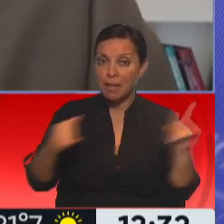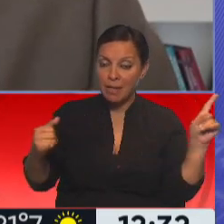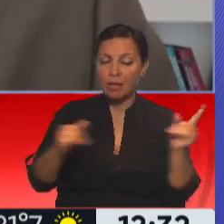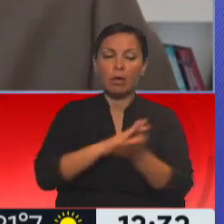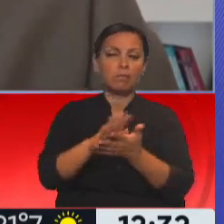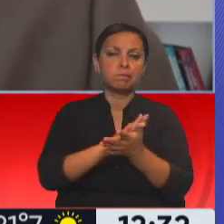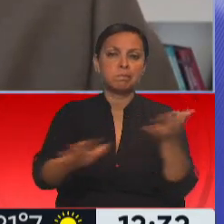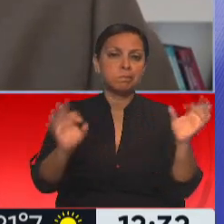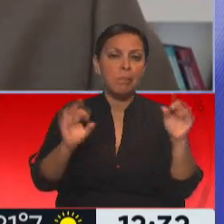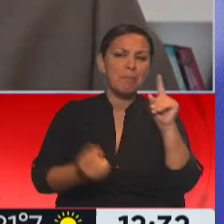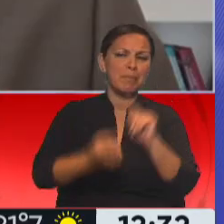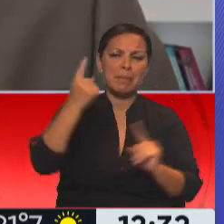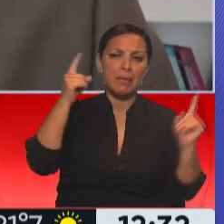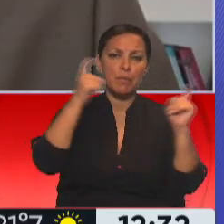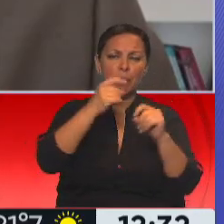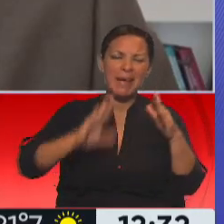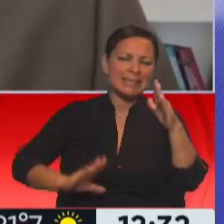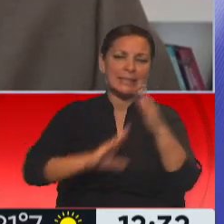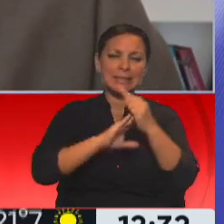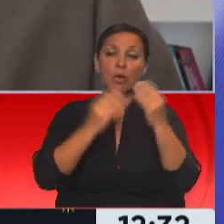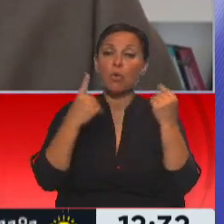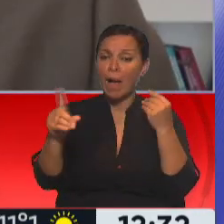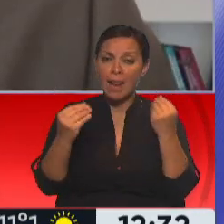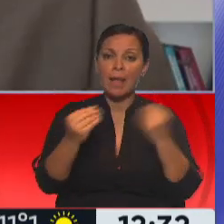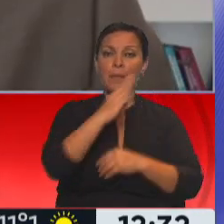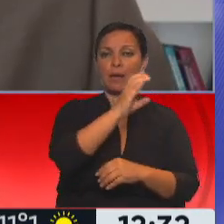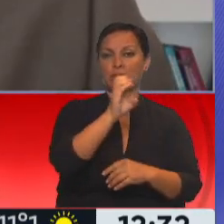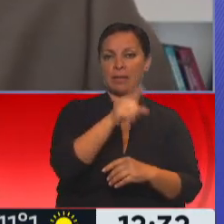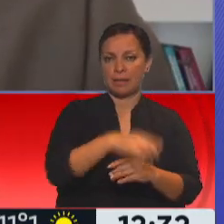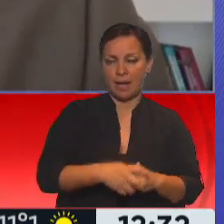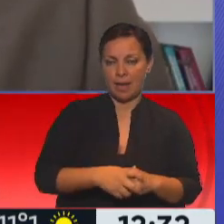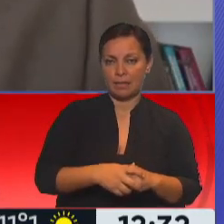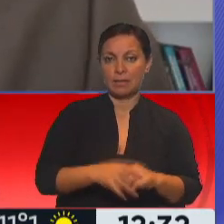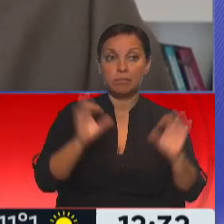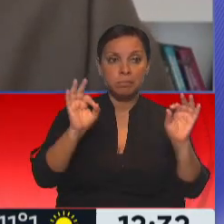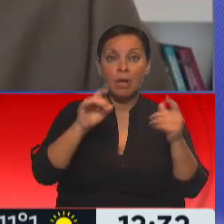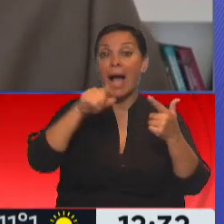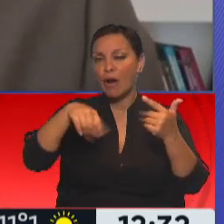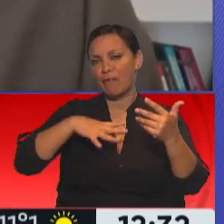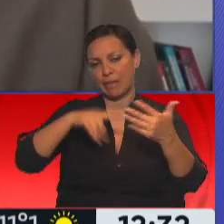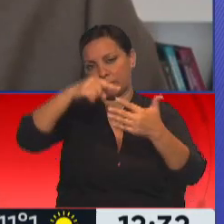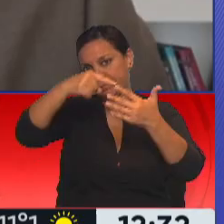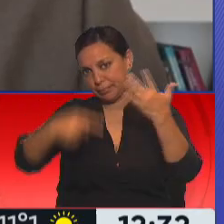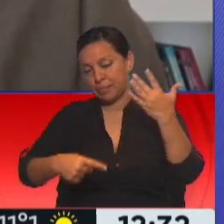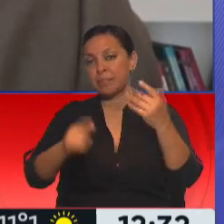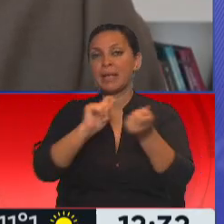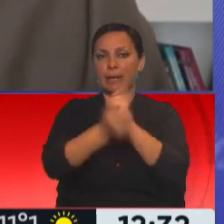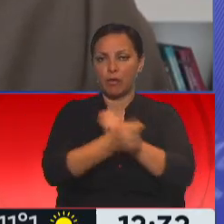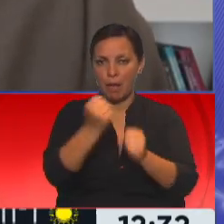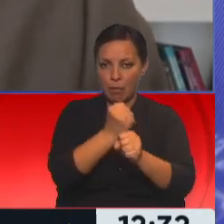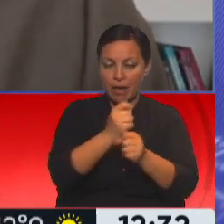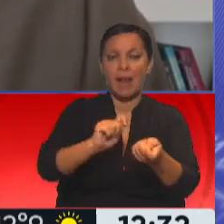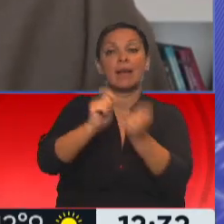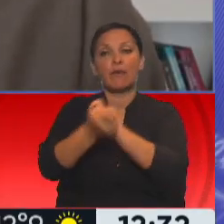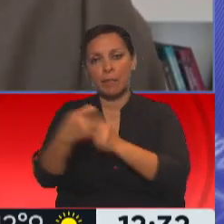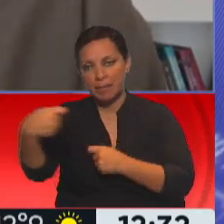más grande que teníamos, que era el del Banco Central. Ahora nos faltan un montón de temas. Tenemos que hacer la reforma laboral, tenemos que hacer la reforma previsional, hay